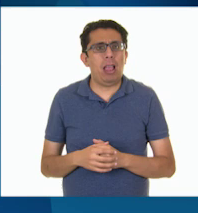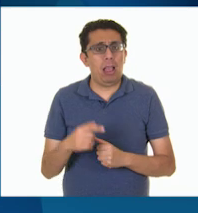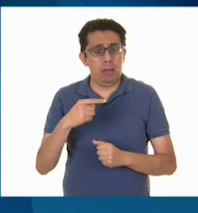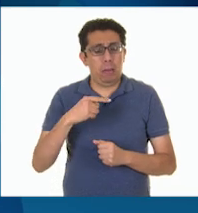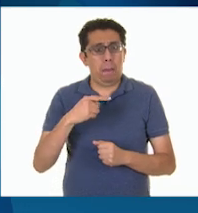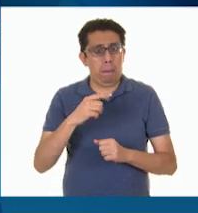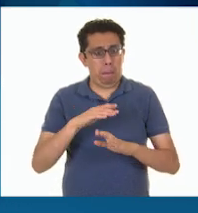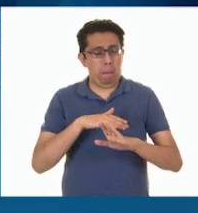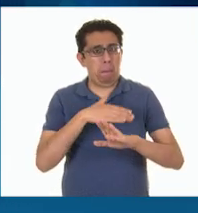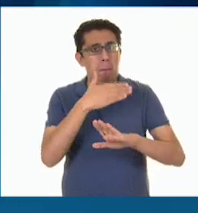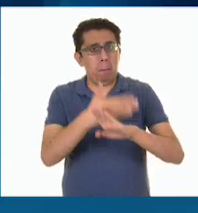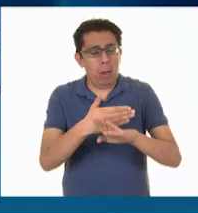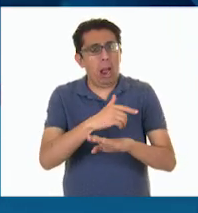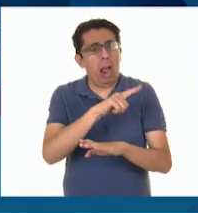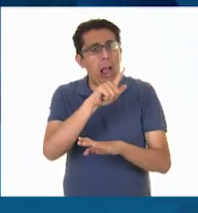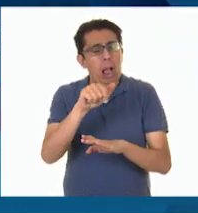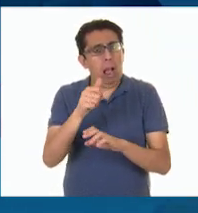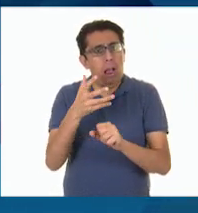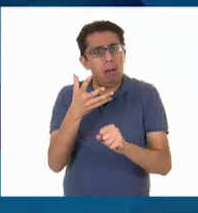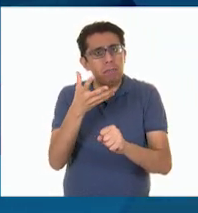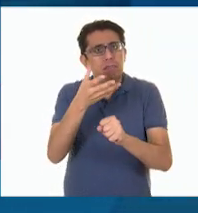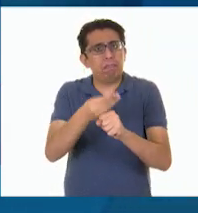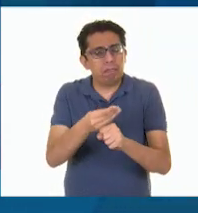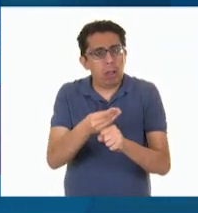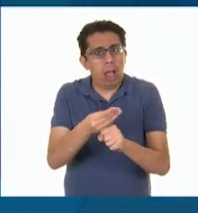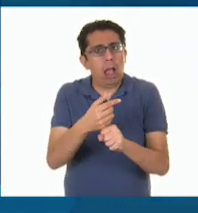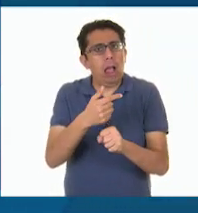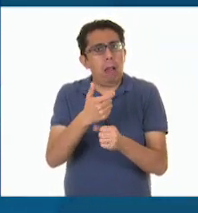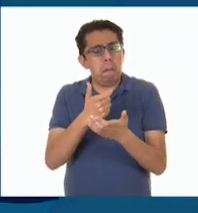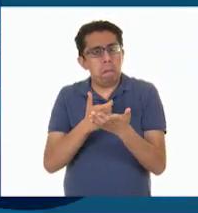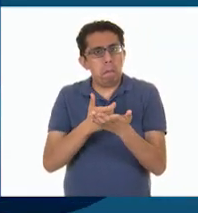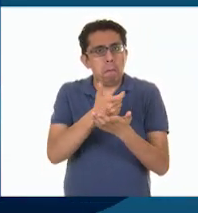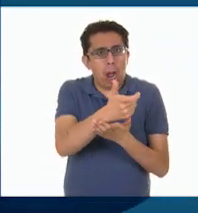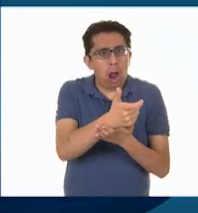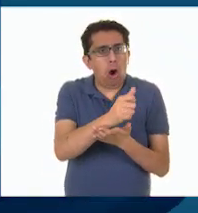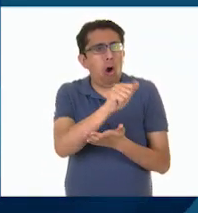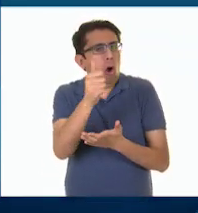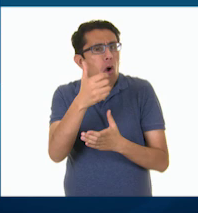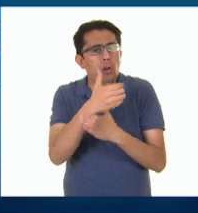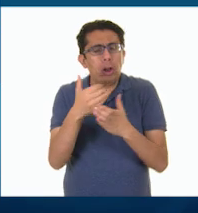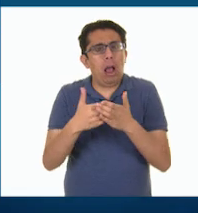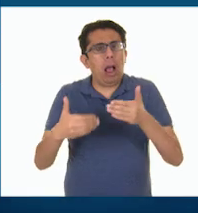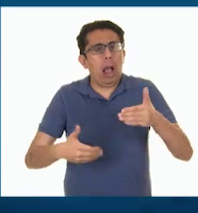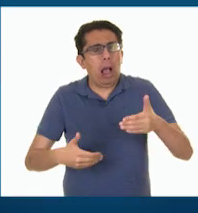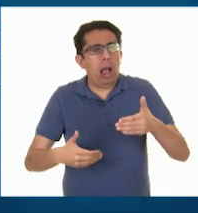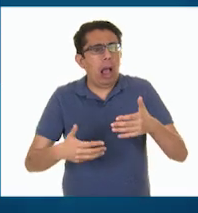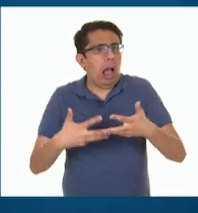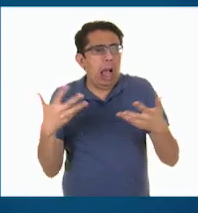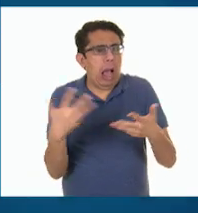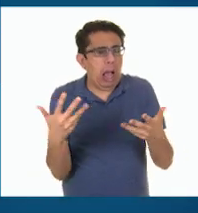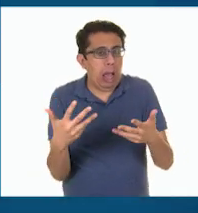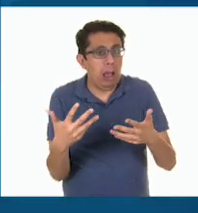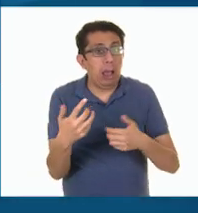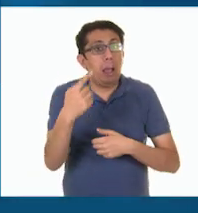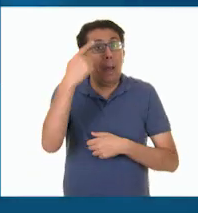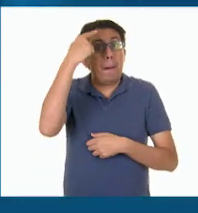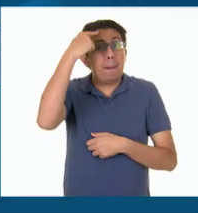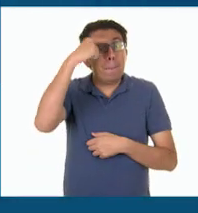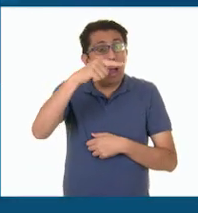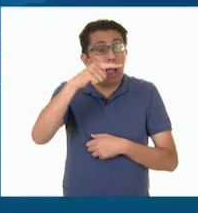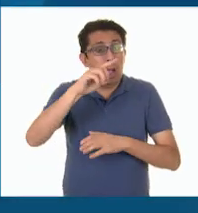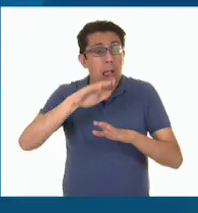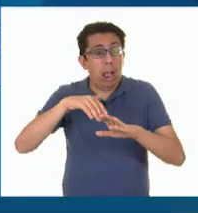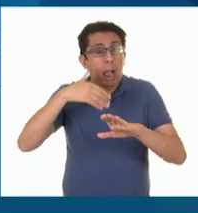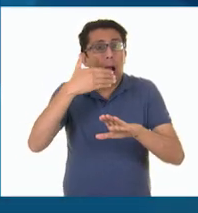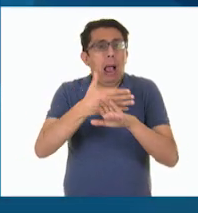del daño consiste en un pago o un acto que contribuya al bienestar de la víctima y ayude a reparar los daños que provocó